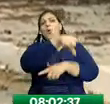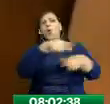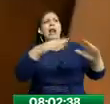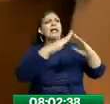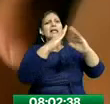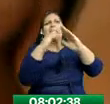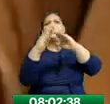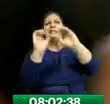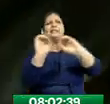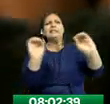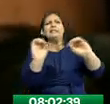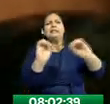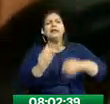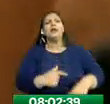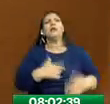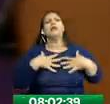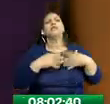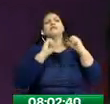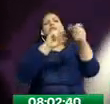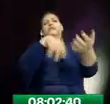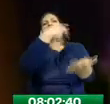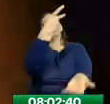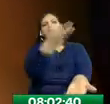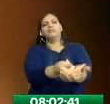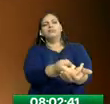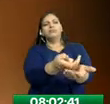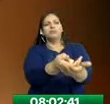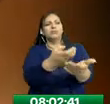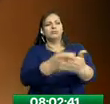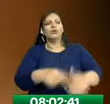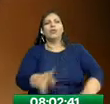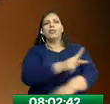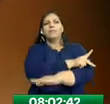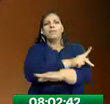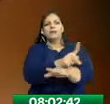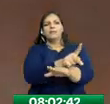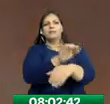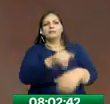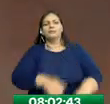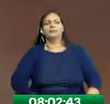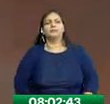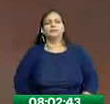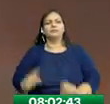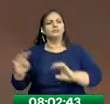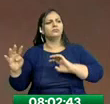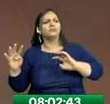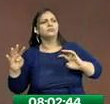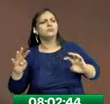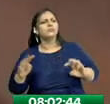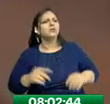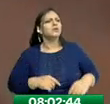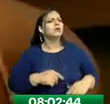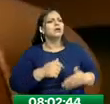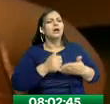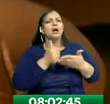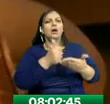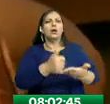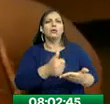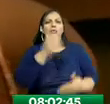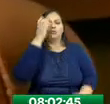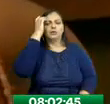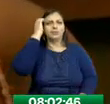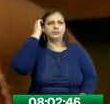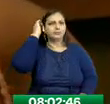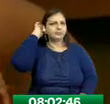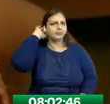más. Afortunadamente ellas regresaron a casa. Algunos ciudadanos las ayudaron, sobre todo a ella, que la abandonaron cerca de la